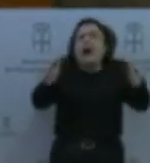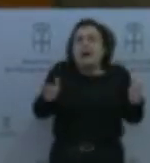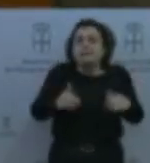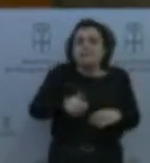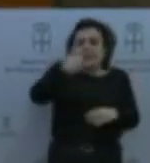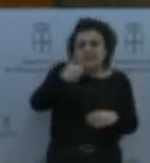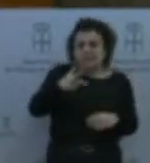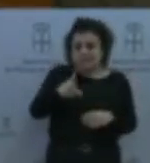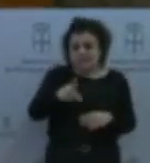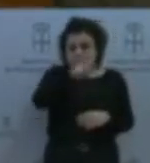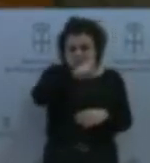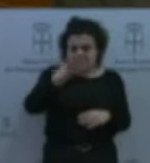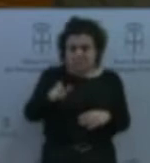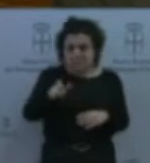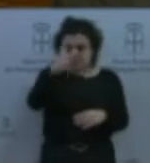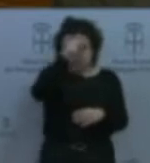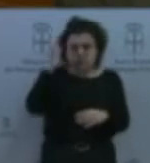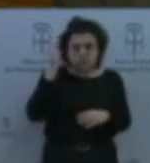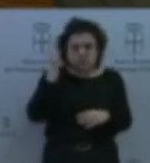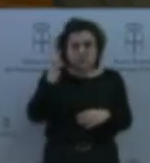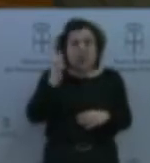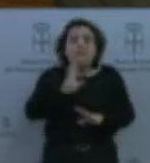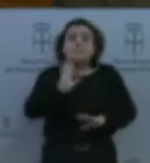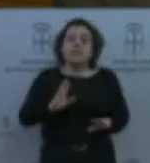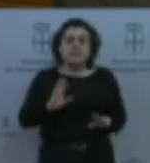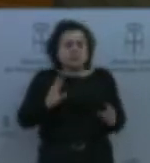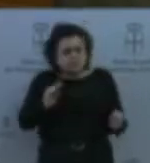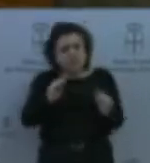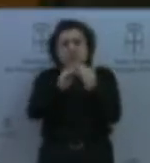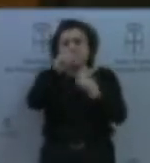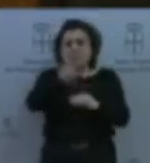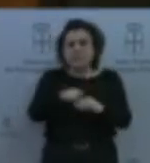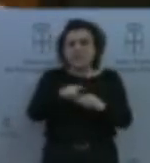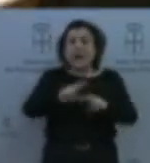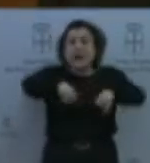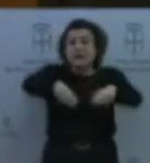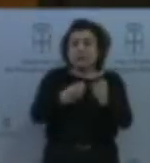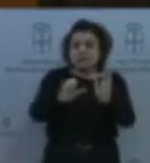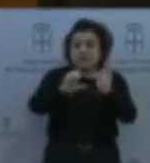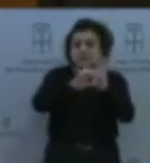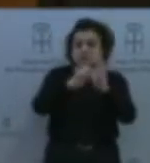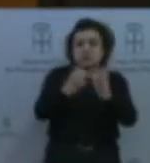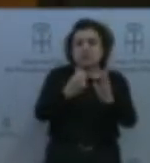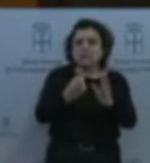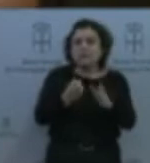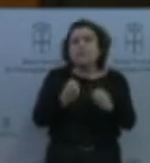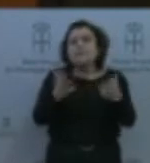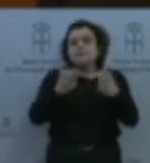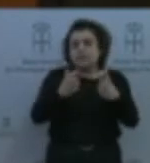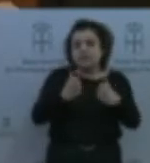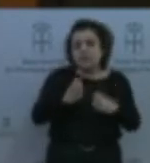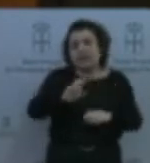entendernos en el contenido de la reforma del Estatuto, que puede y tiene que beneficiarse de la pluralidad de visiones y perspectivas, no un acuerdo transversal a aquellos